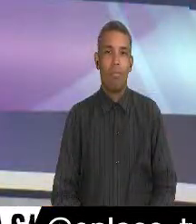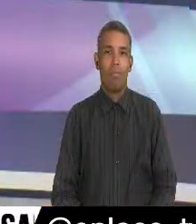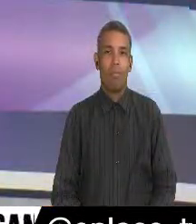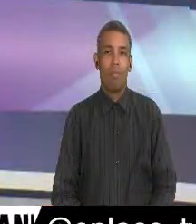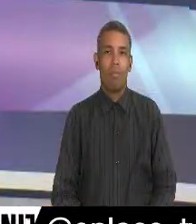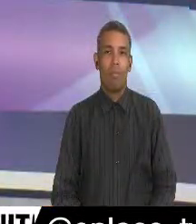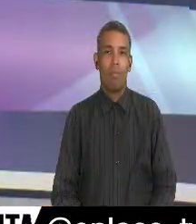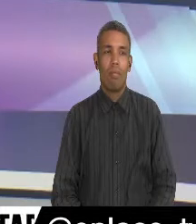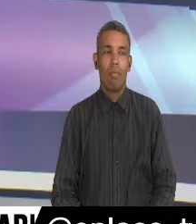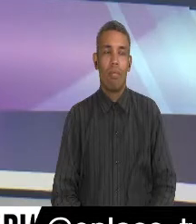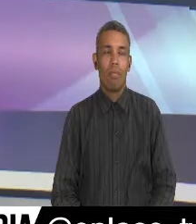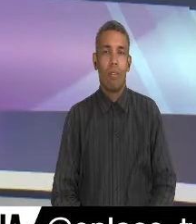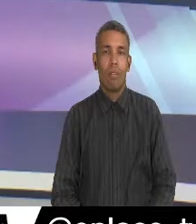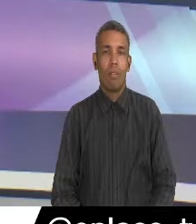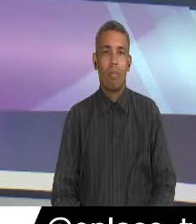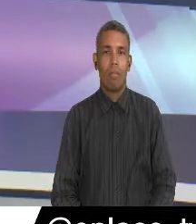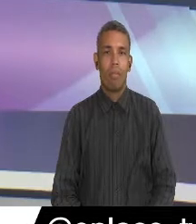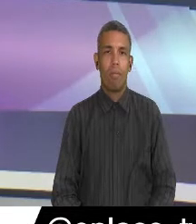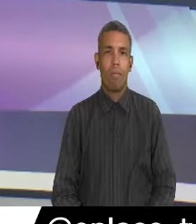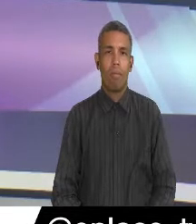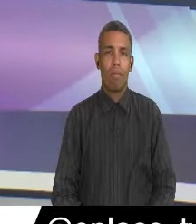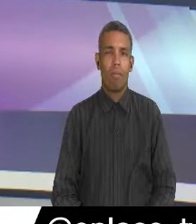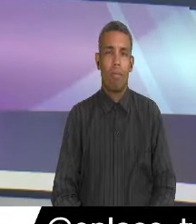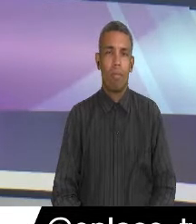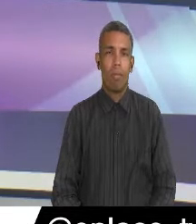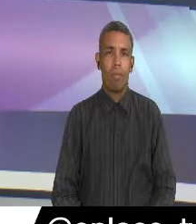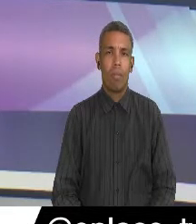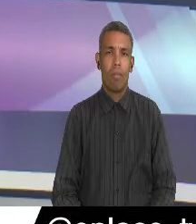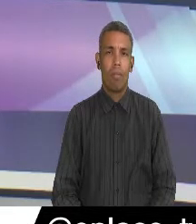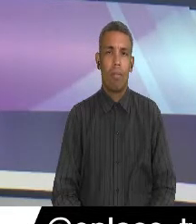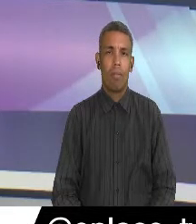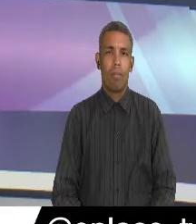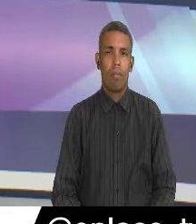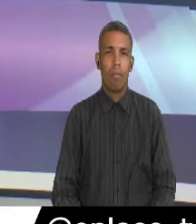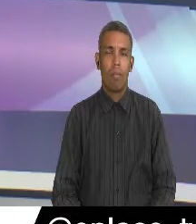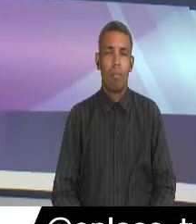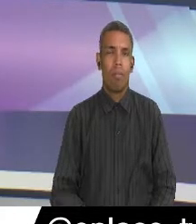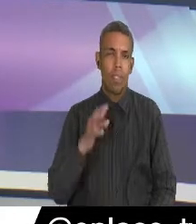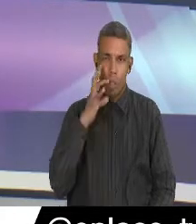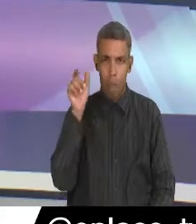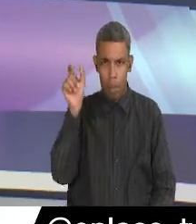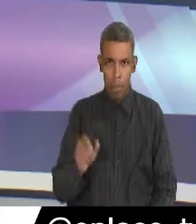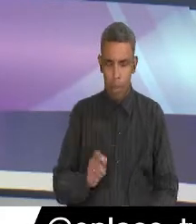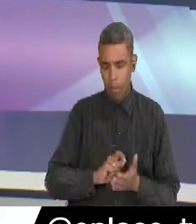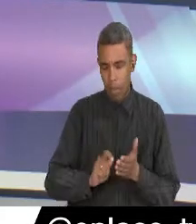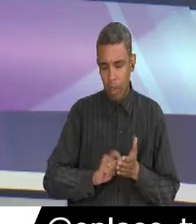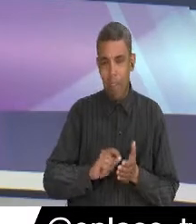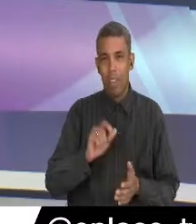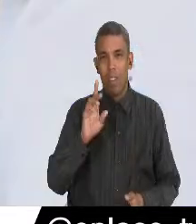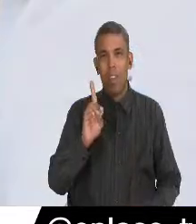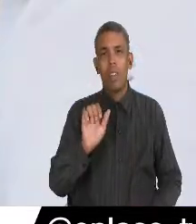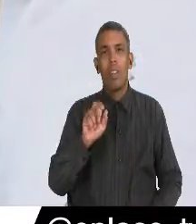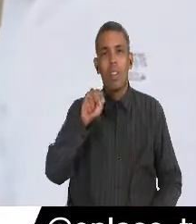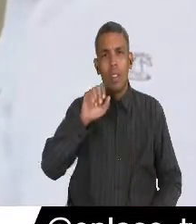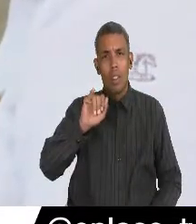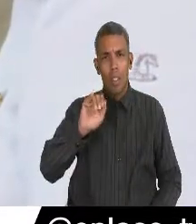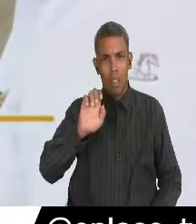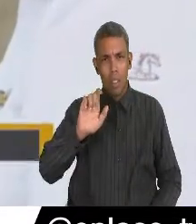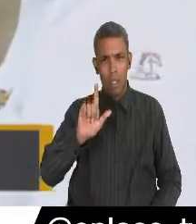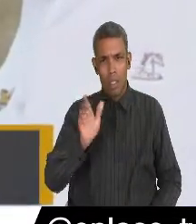Un libro sobre Meterio Rivas, locutor asesinado en Barranca Bermeja, terminó de escribir el periodista Daniel Barbayanes.